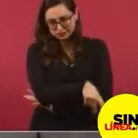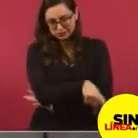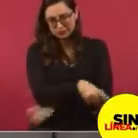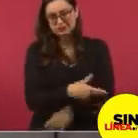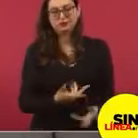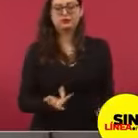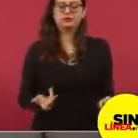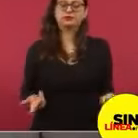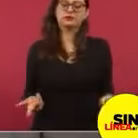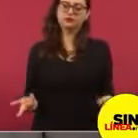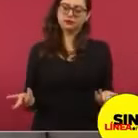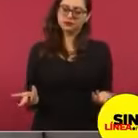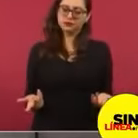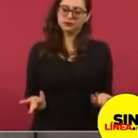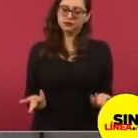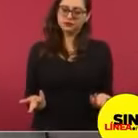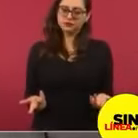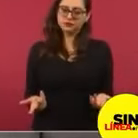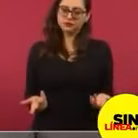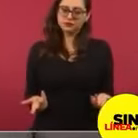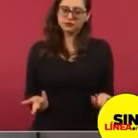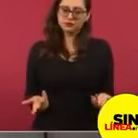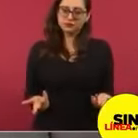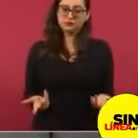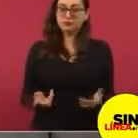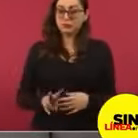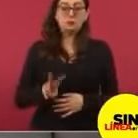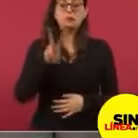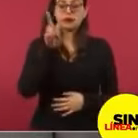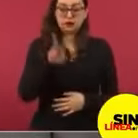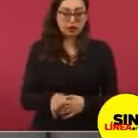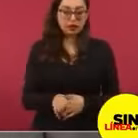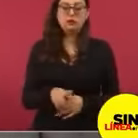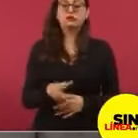Sí, hace falta tiempo,